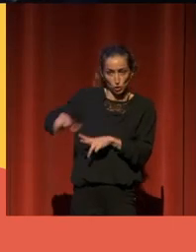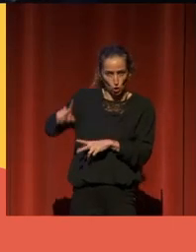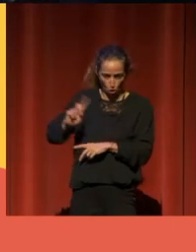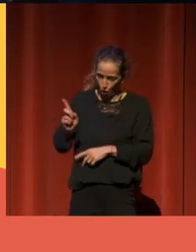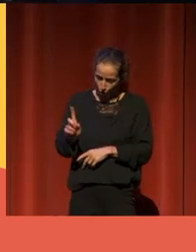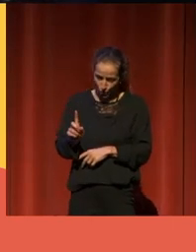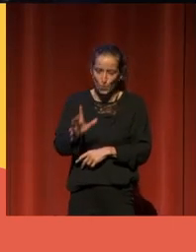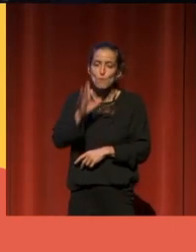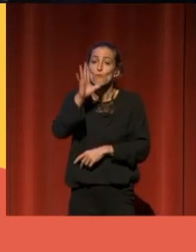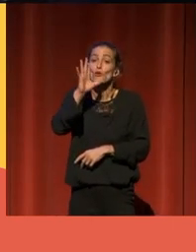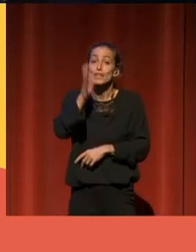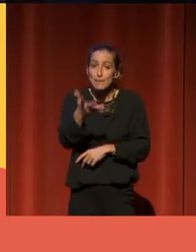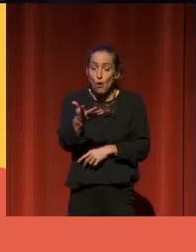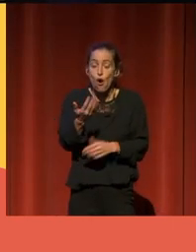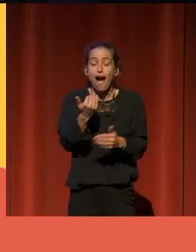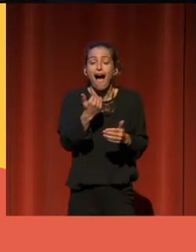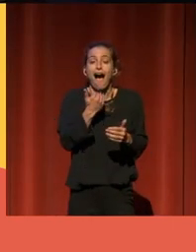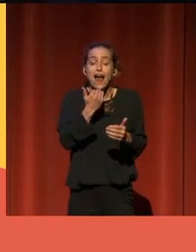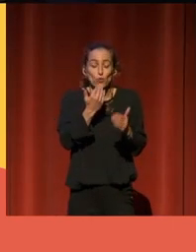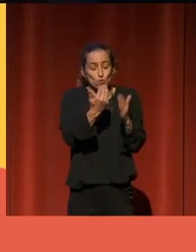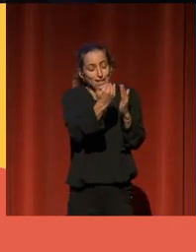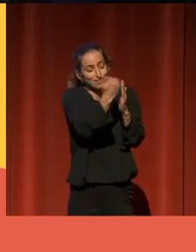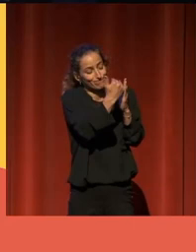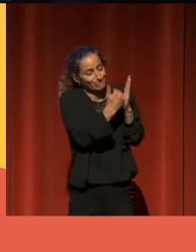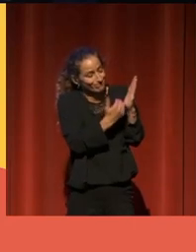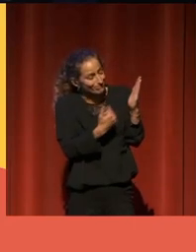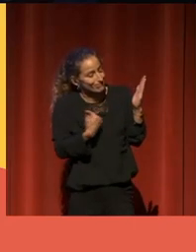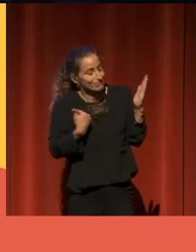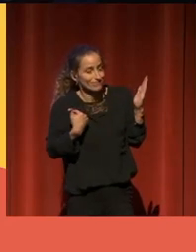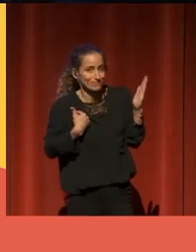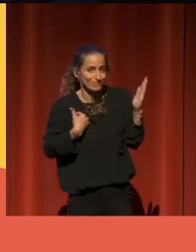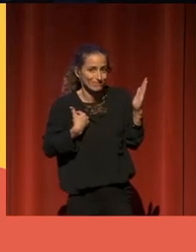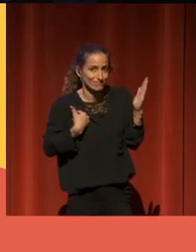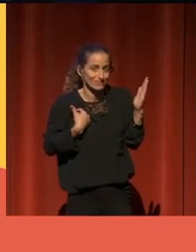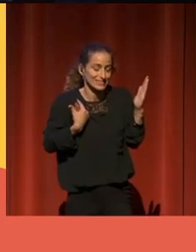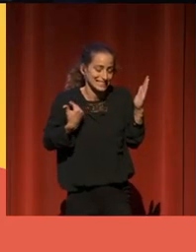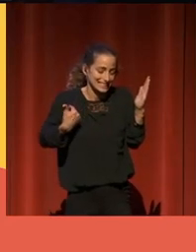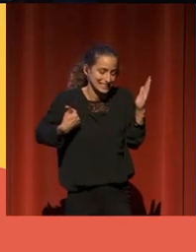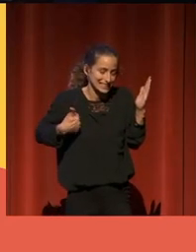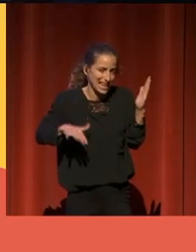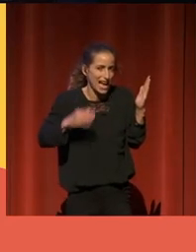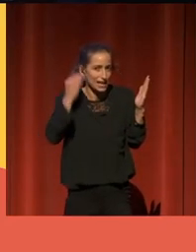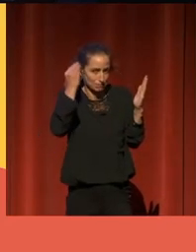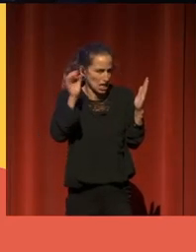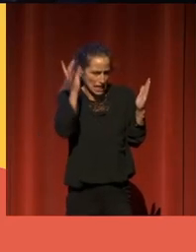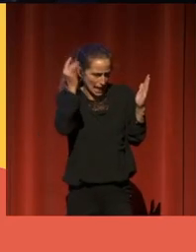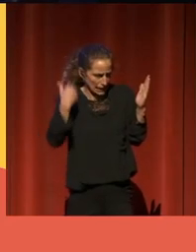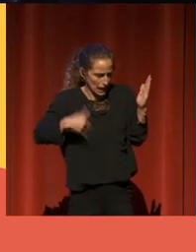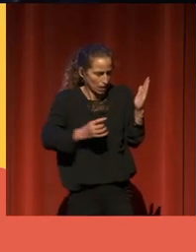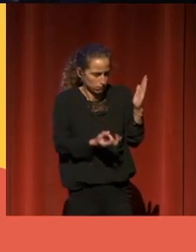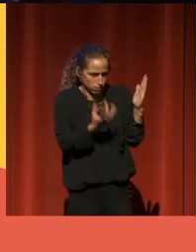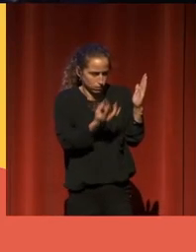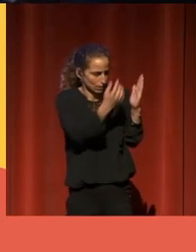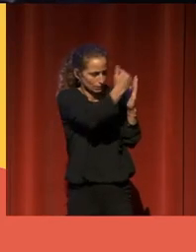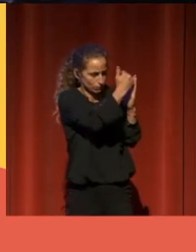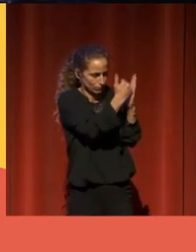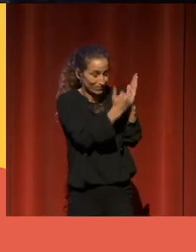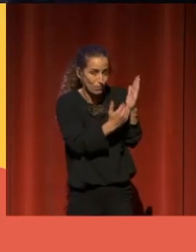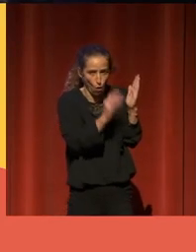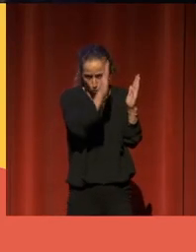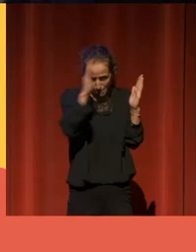cuya eh Porque ya tenemos una colección de una serie de ideas creadas por eh